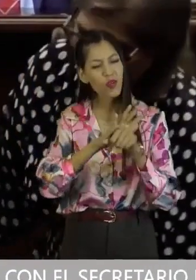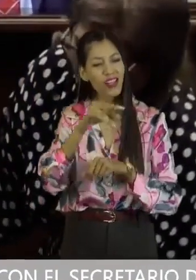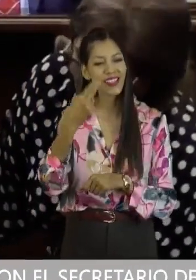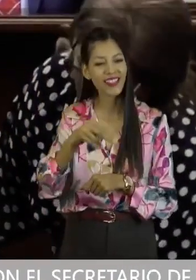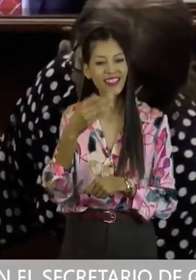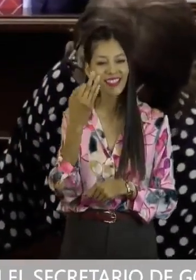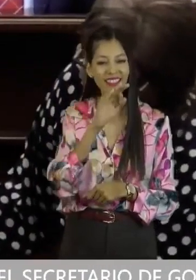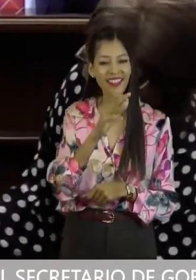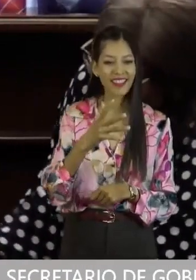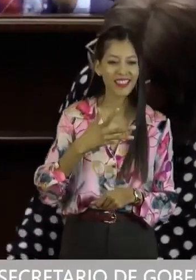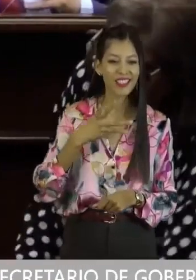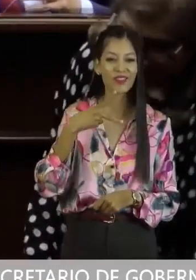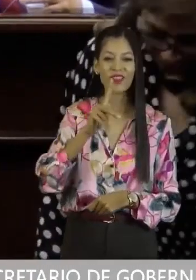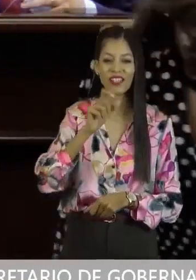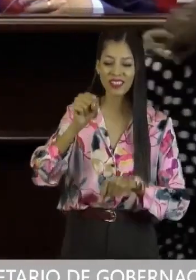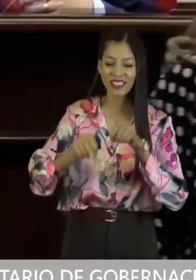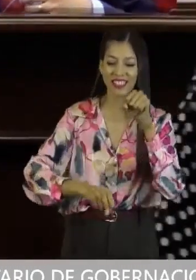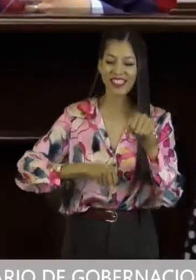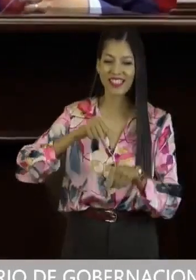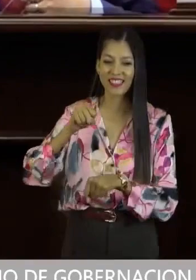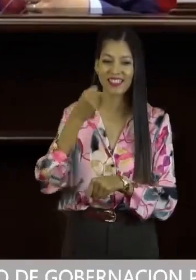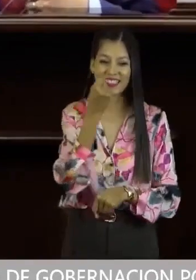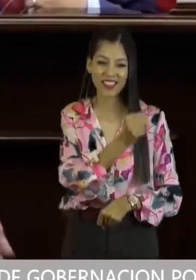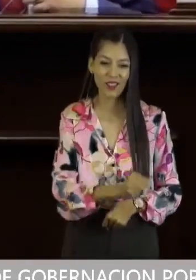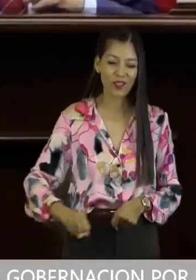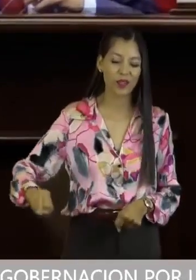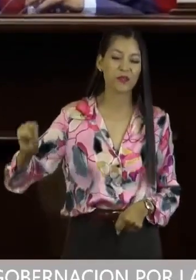pero era un ciclista famoso. Muchas gracias.